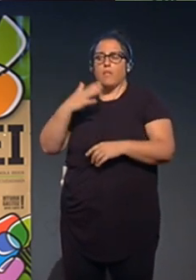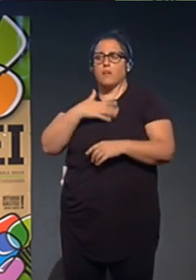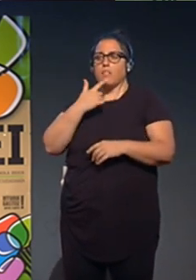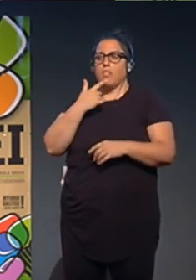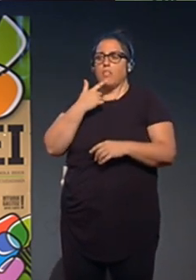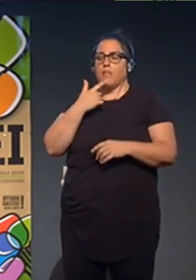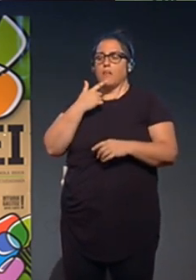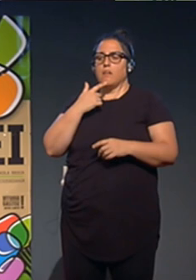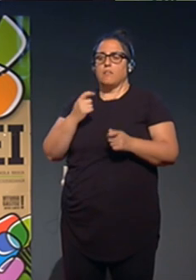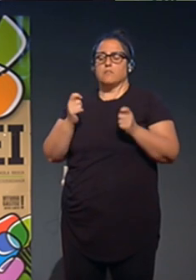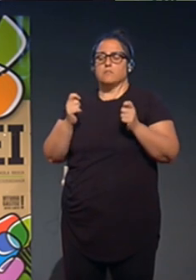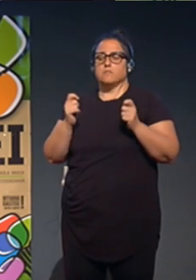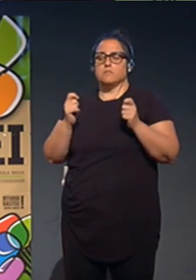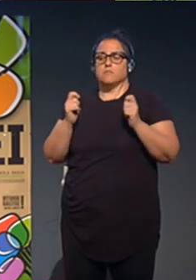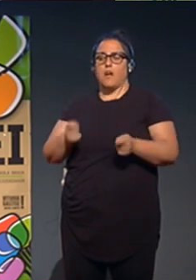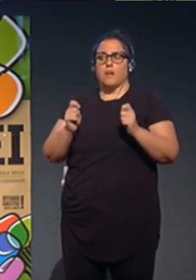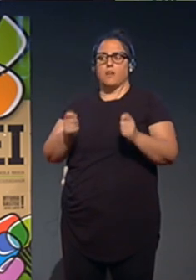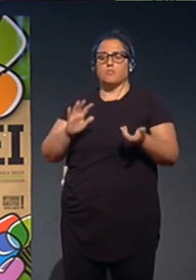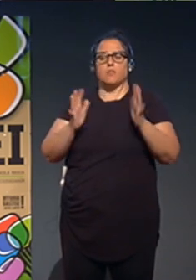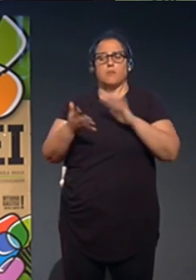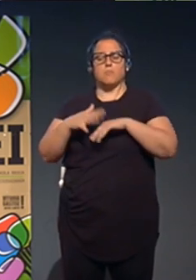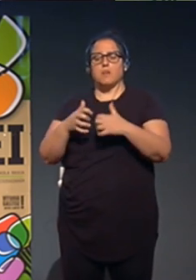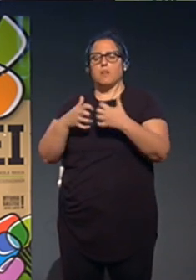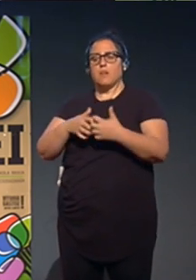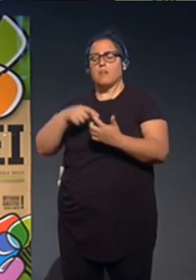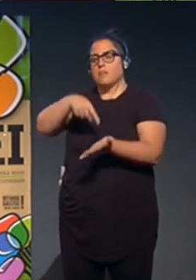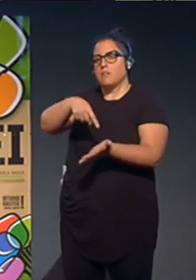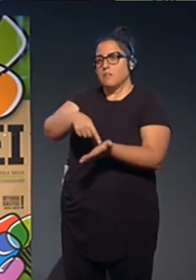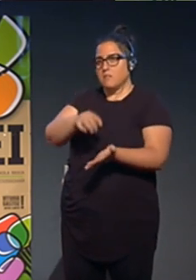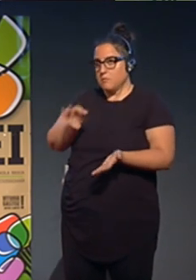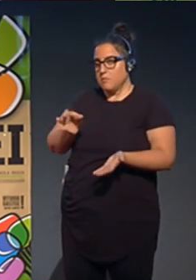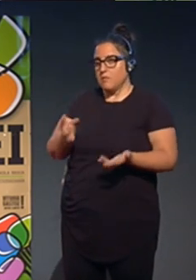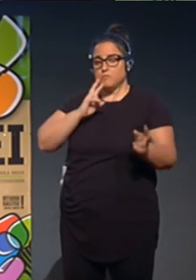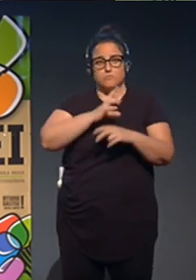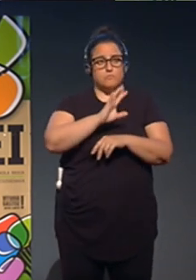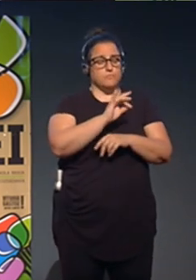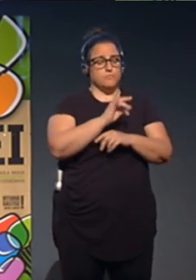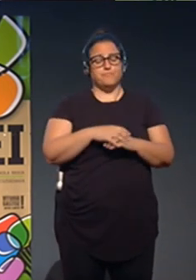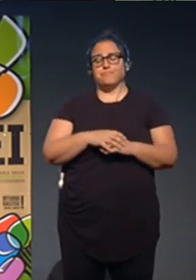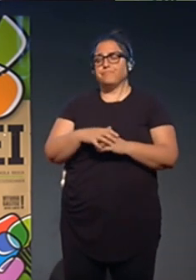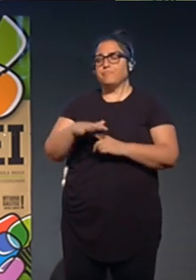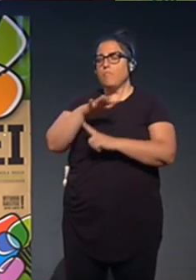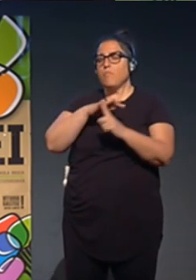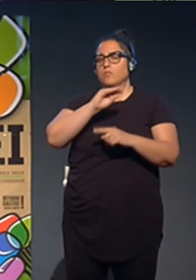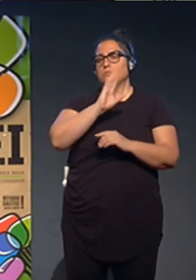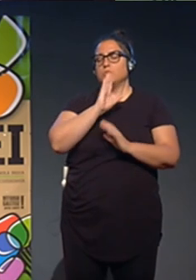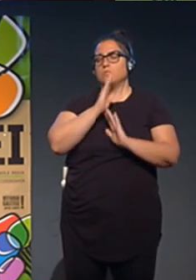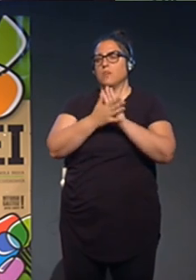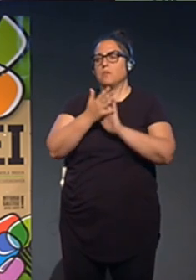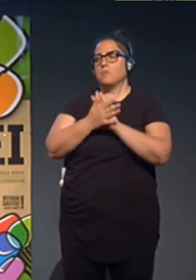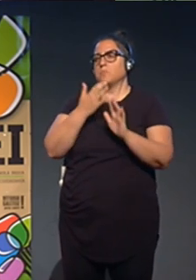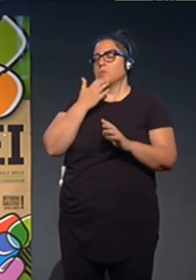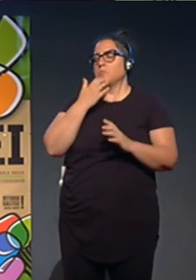en carros de la de la de combate no p Así es mira en ese contexto porque claro mucha gente me dice